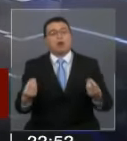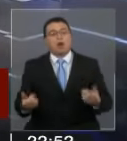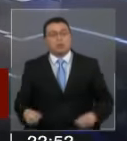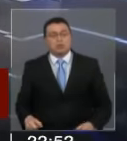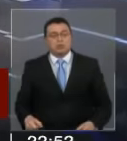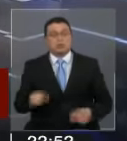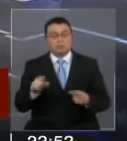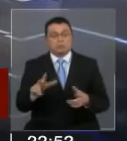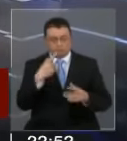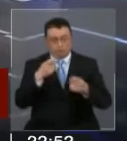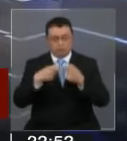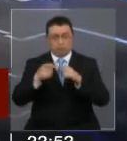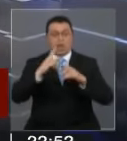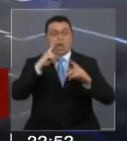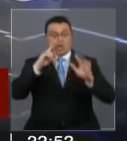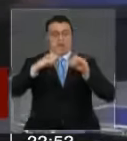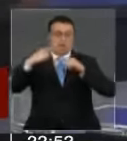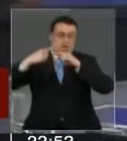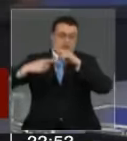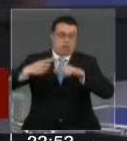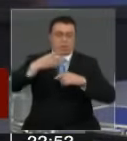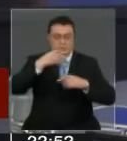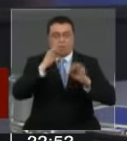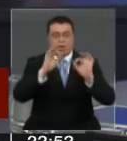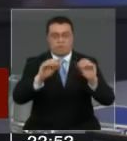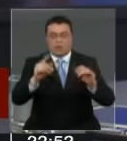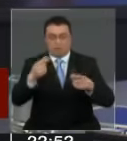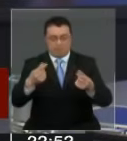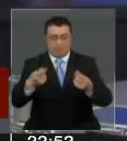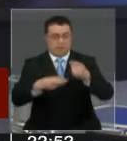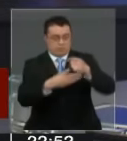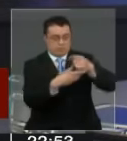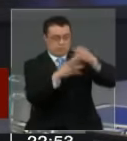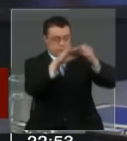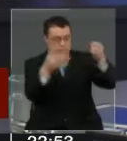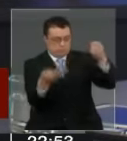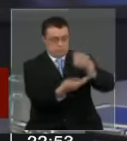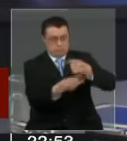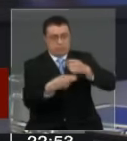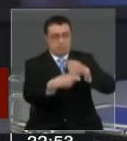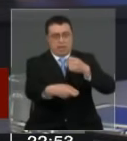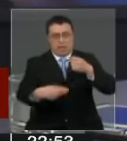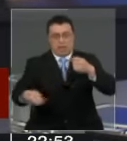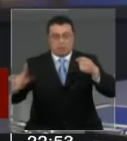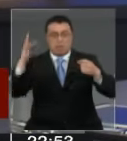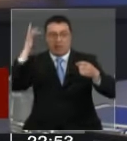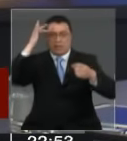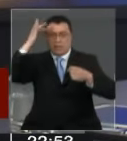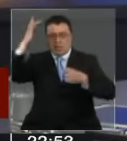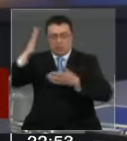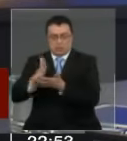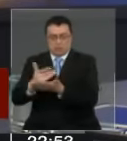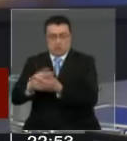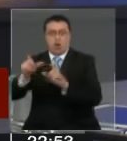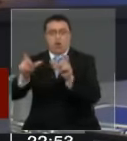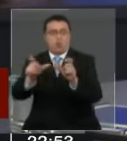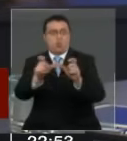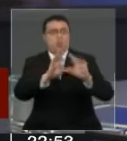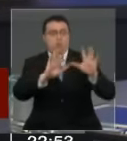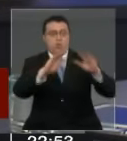nos han vendido la historia, de que aquí se gasta plata para tener un sistema de inteligencia que cuide la